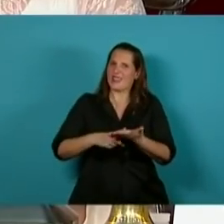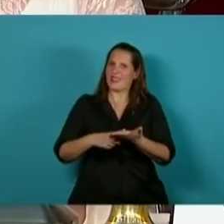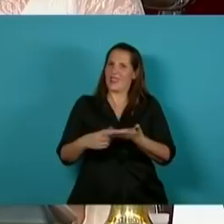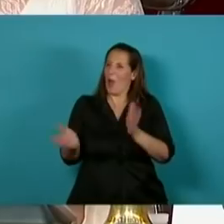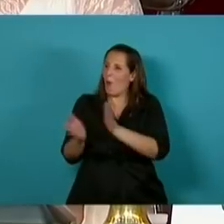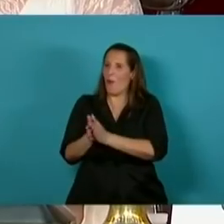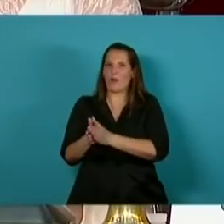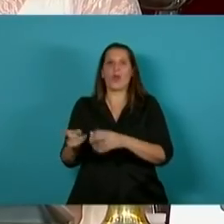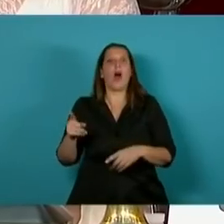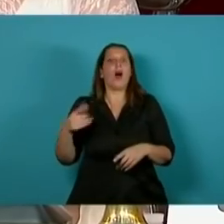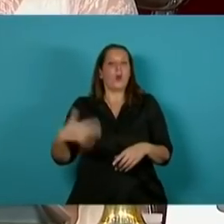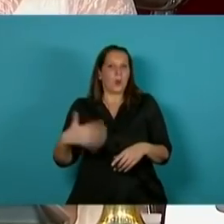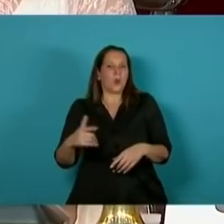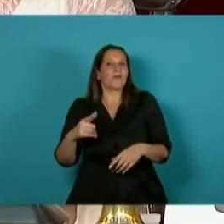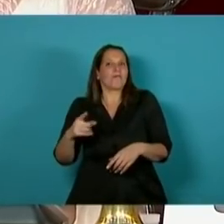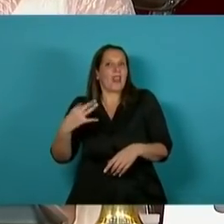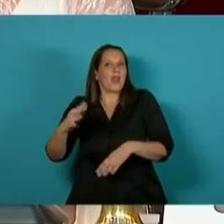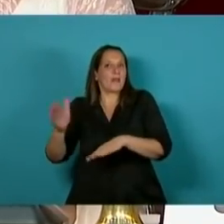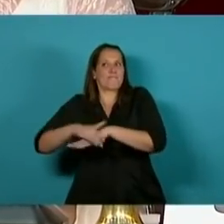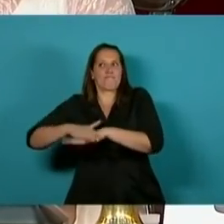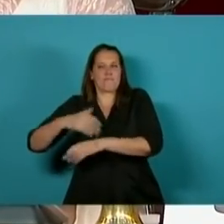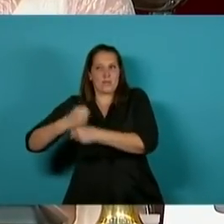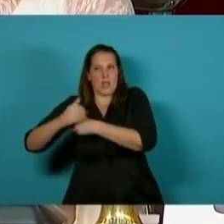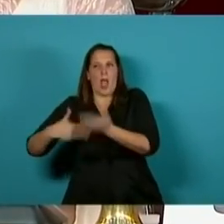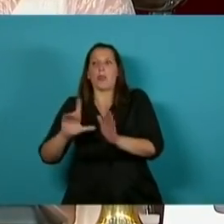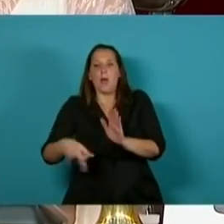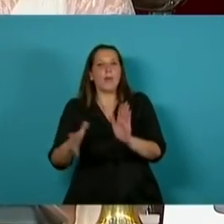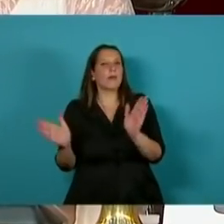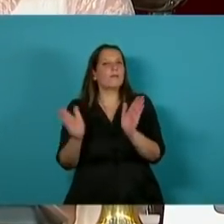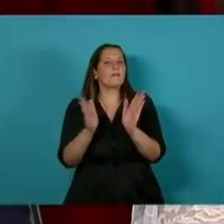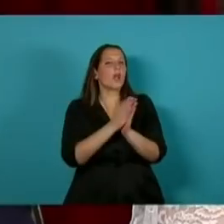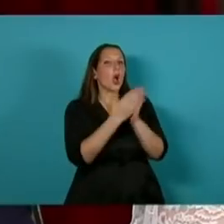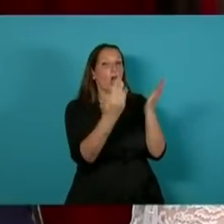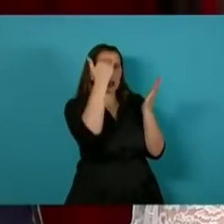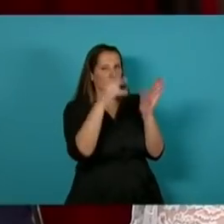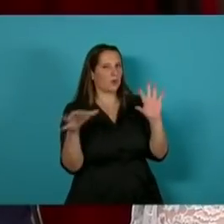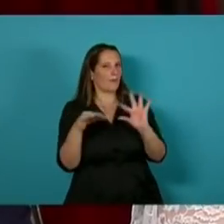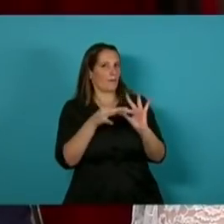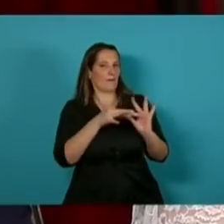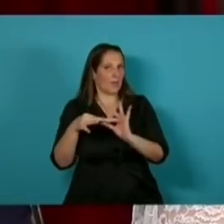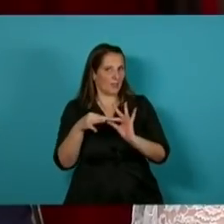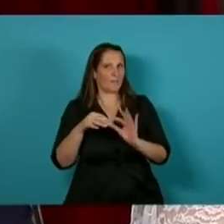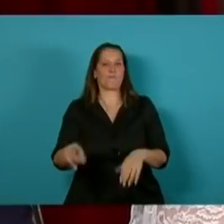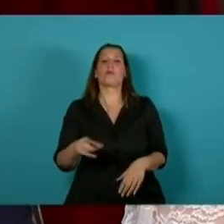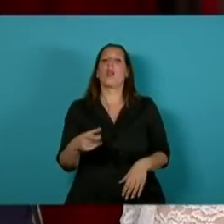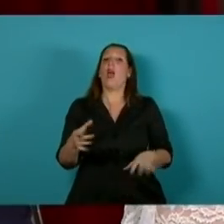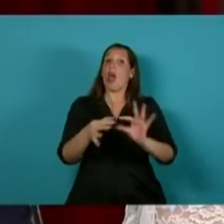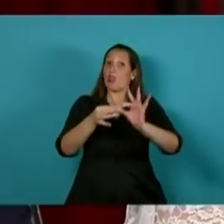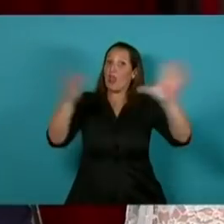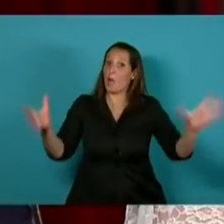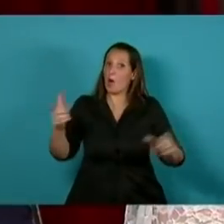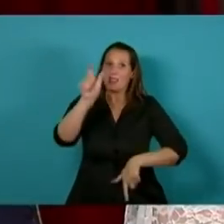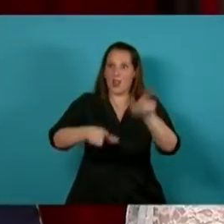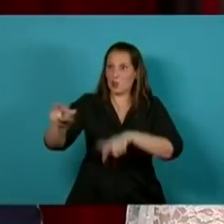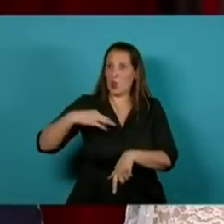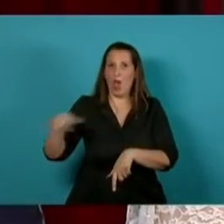fuerzas políticas y un fuerte compromiso con nuestra Constitución Nacional. Ciudadanizar la democracia también es